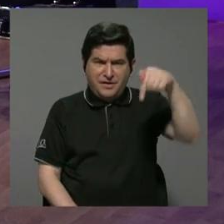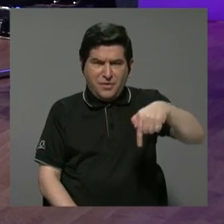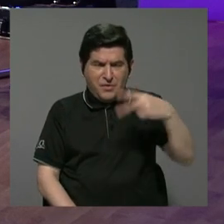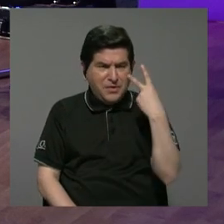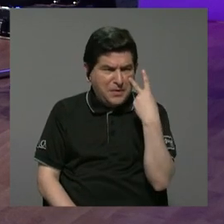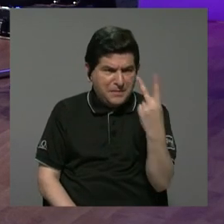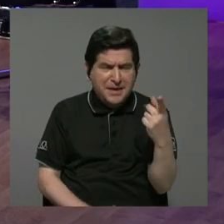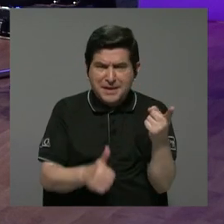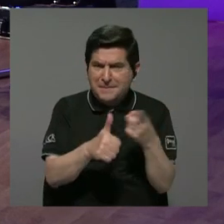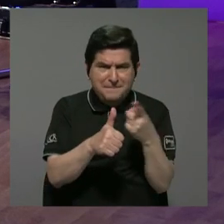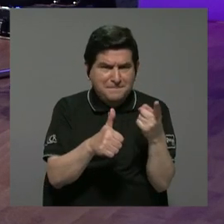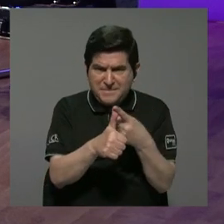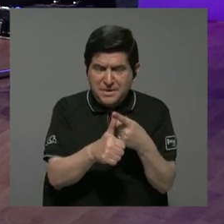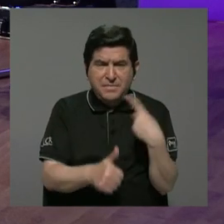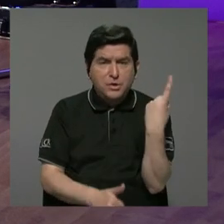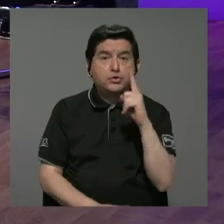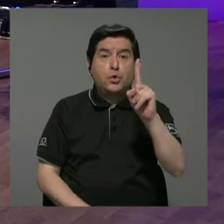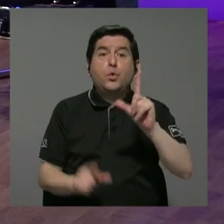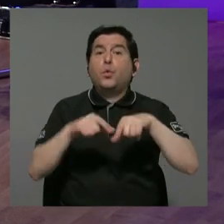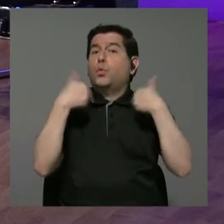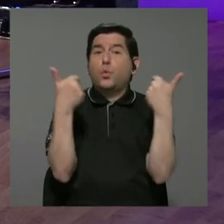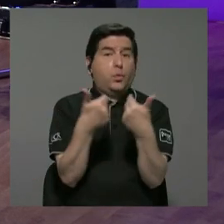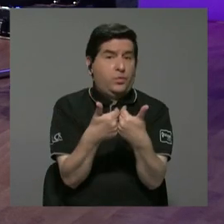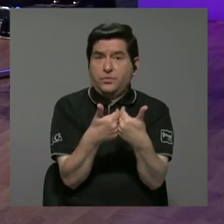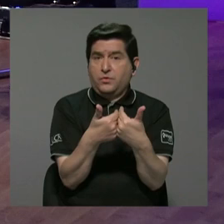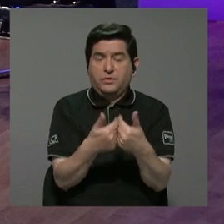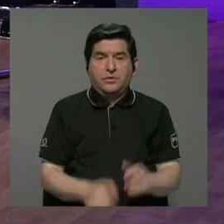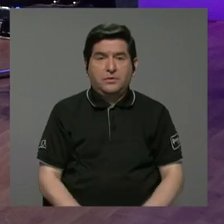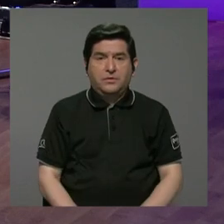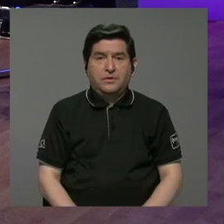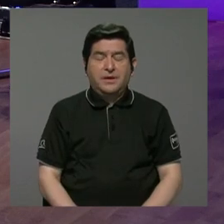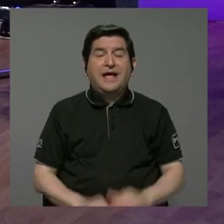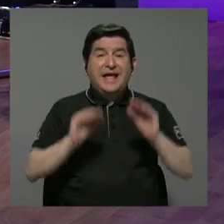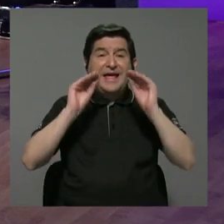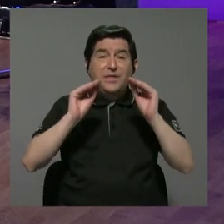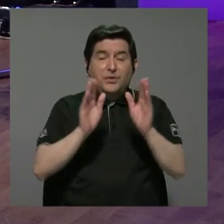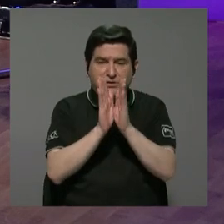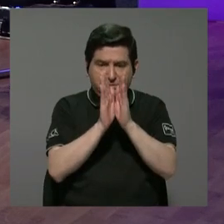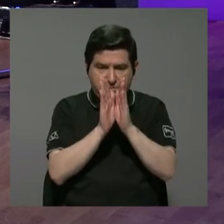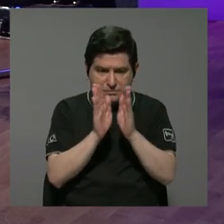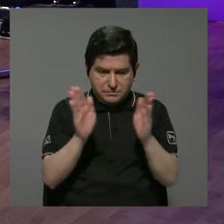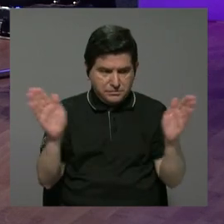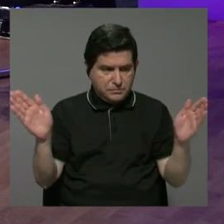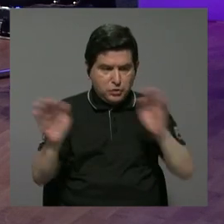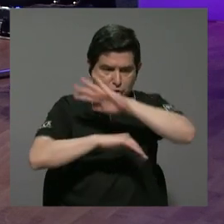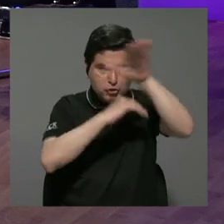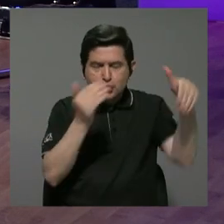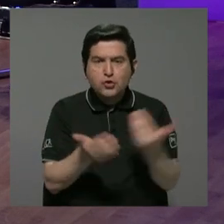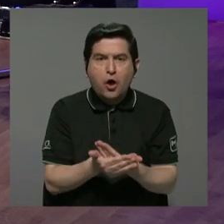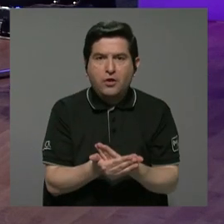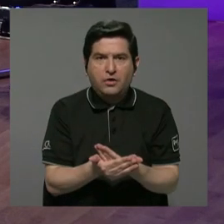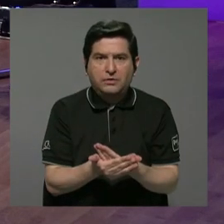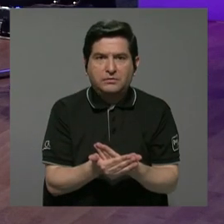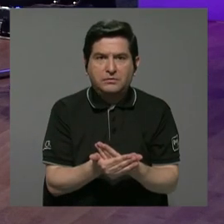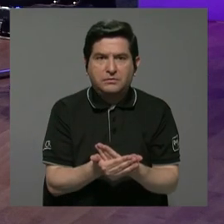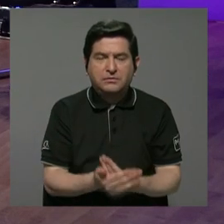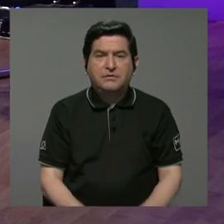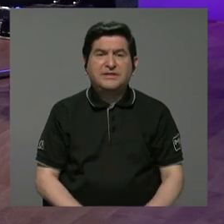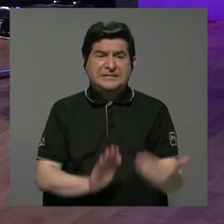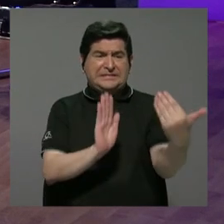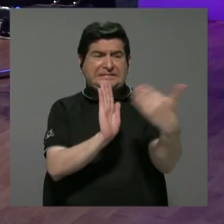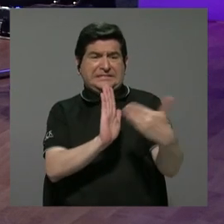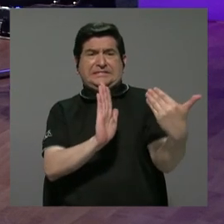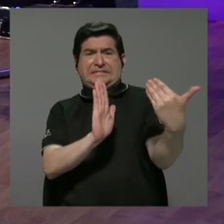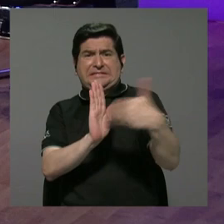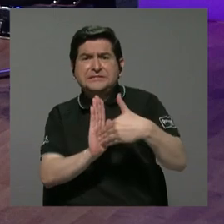viendo, primero no estamos viendo un solo sector, sino que como sector educación, como un todo, las